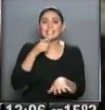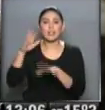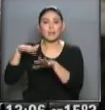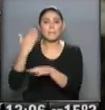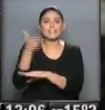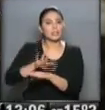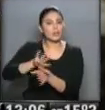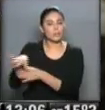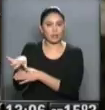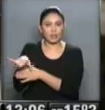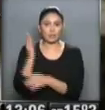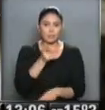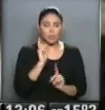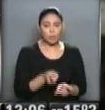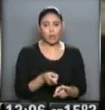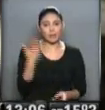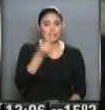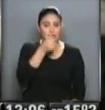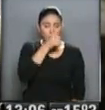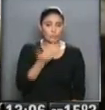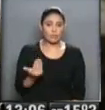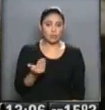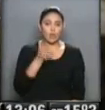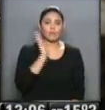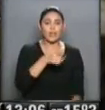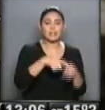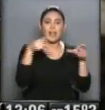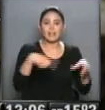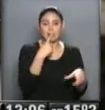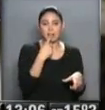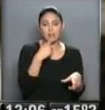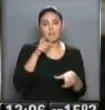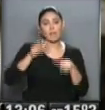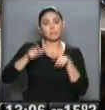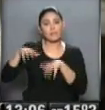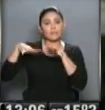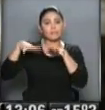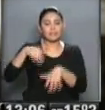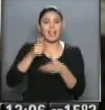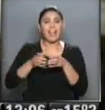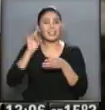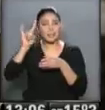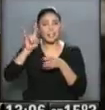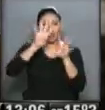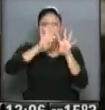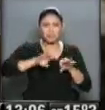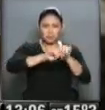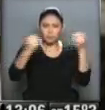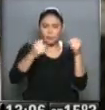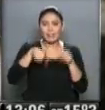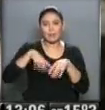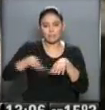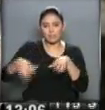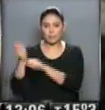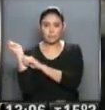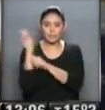visitantes. ¿Cuántas cosas pasaron el fin de semana? La violencia en la cancha de River con la gente independiente rompiendo alambrados y tirando las banquetas para abajo.